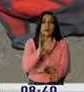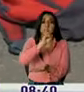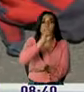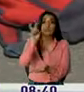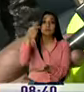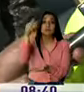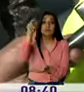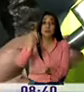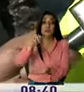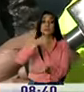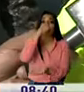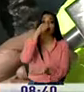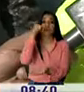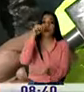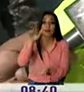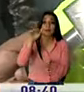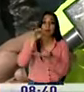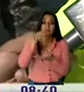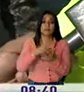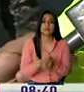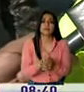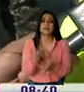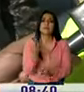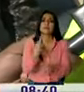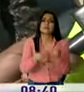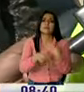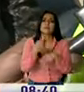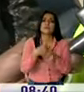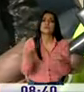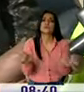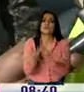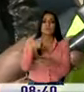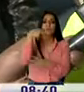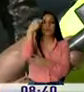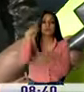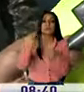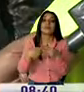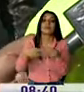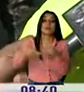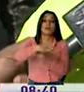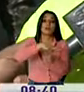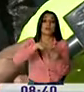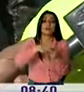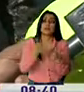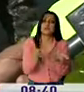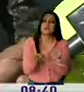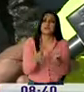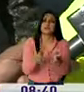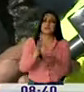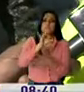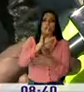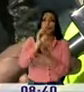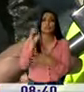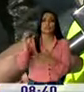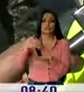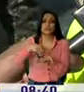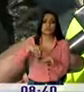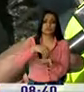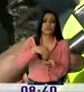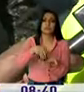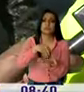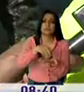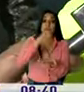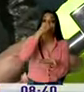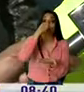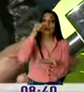Las sustancias iban a ser distribuidas en el sector norte de la ciudad. Aproximadamente son 800 dosis de base de cocaína